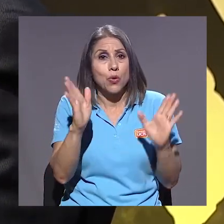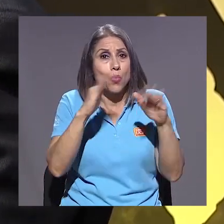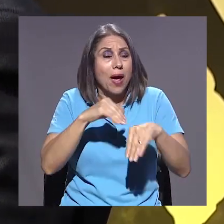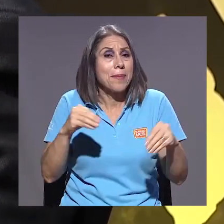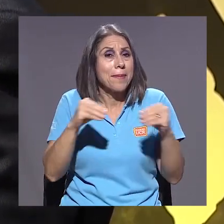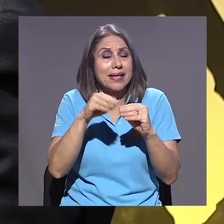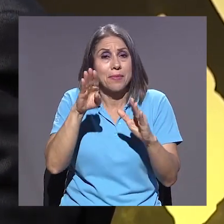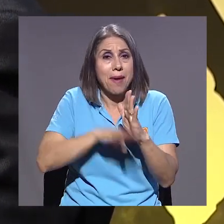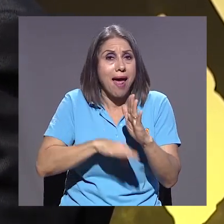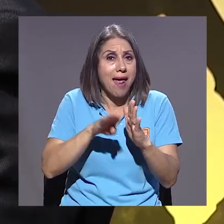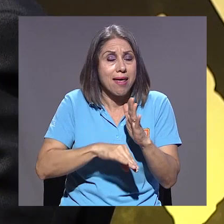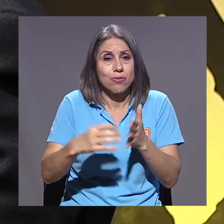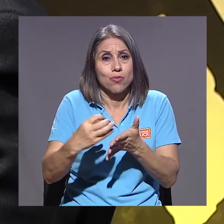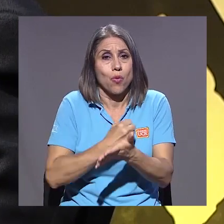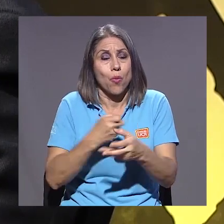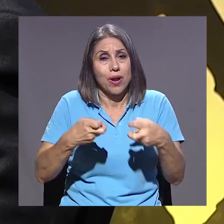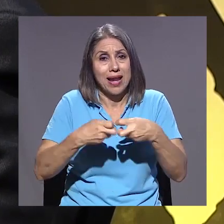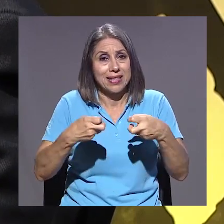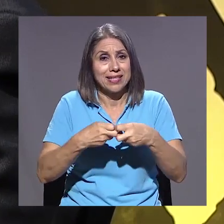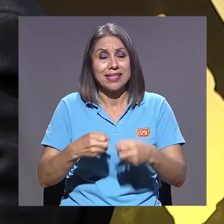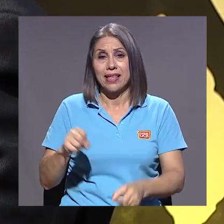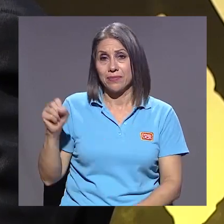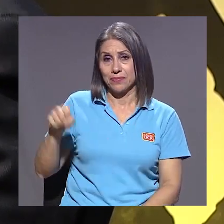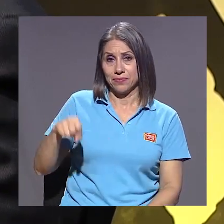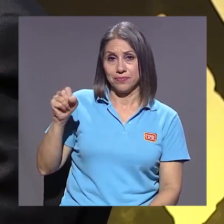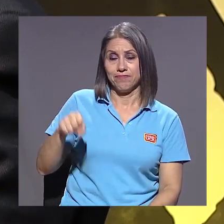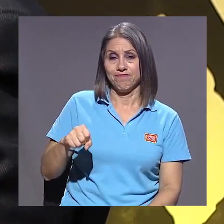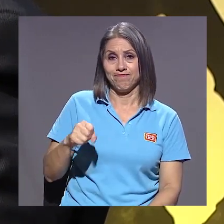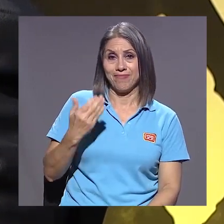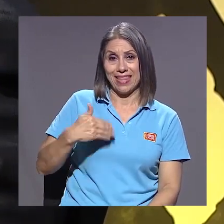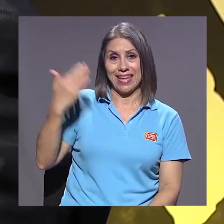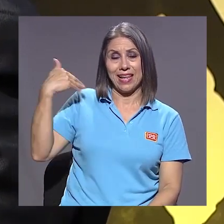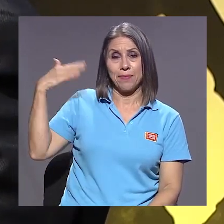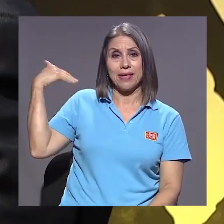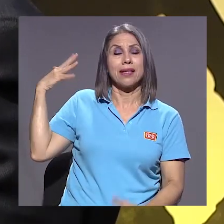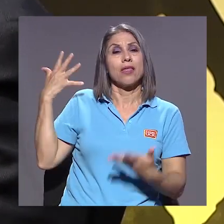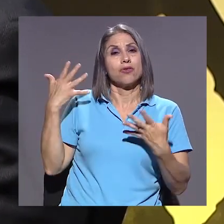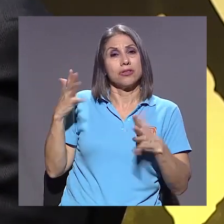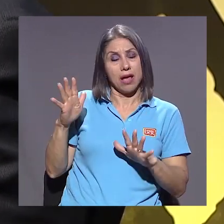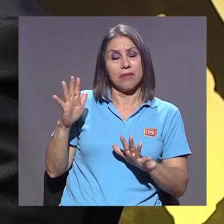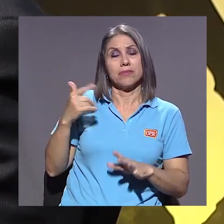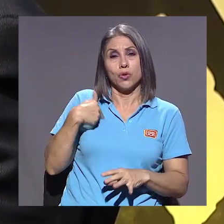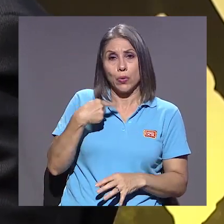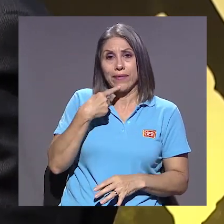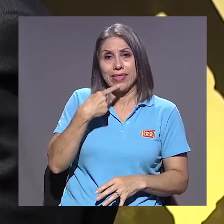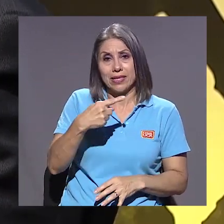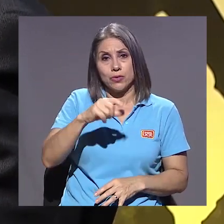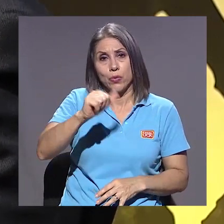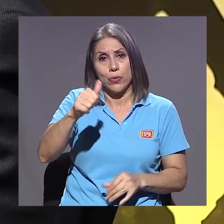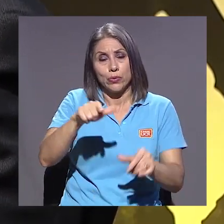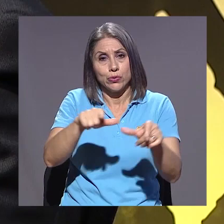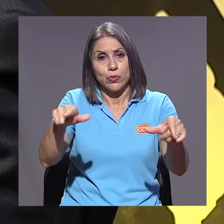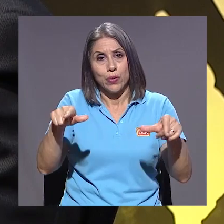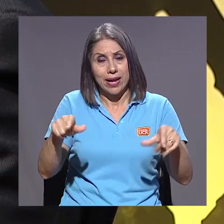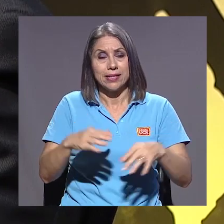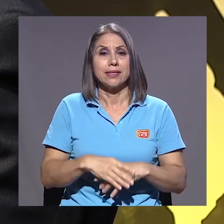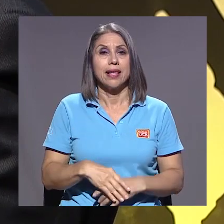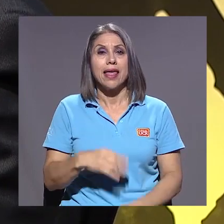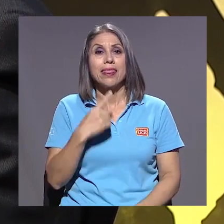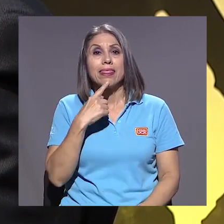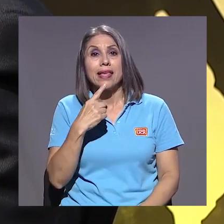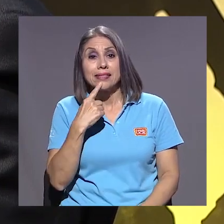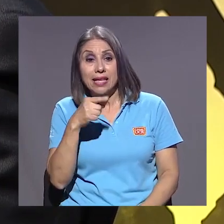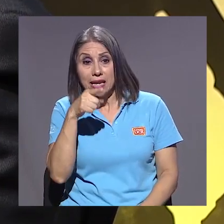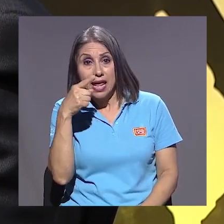es una tesis que se ha vendido en el pasado, que en su momento yo lo indiqué estando en otros lugares, de que decir que por